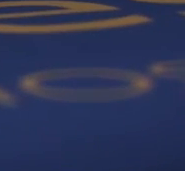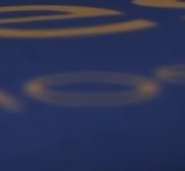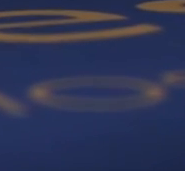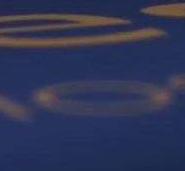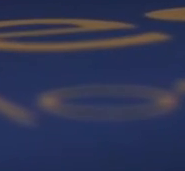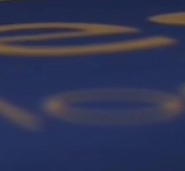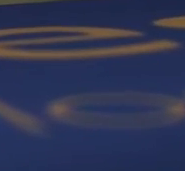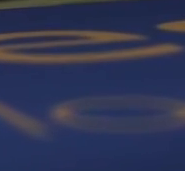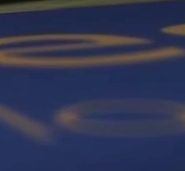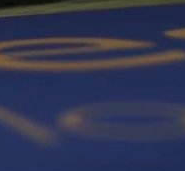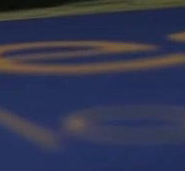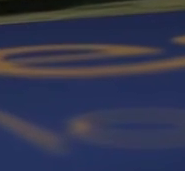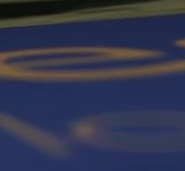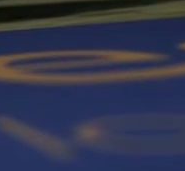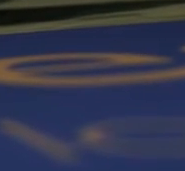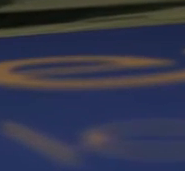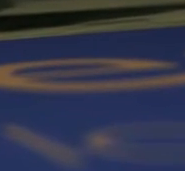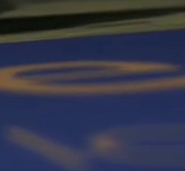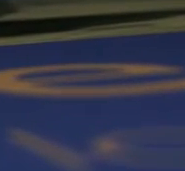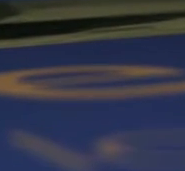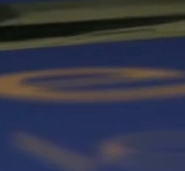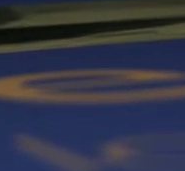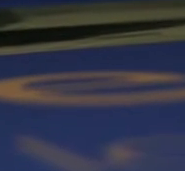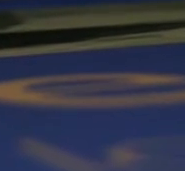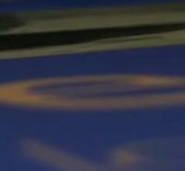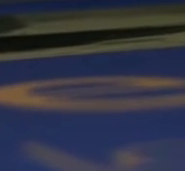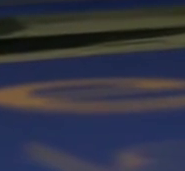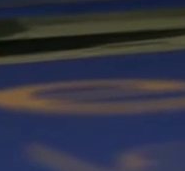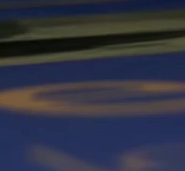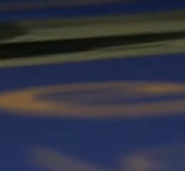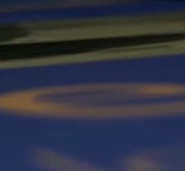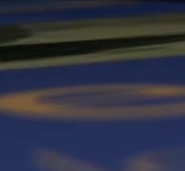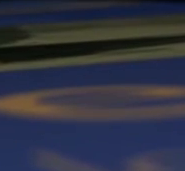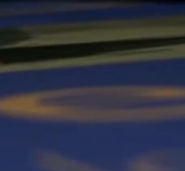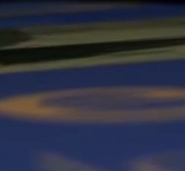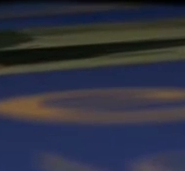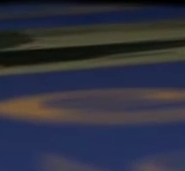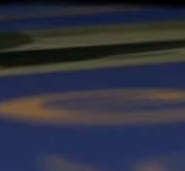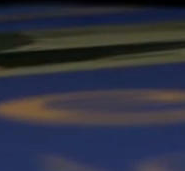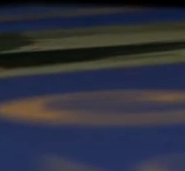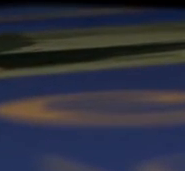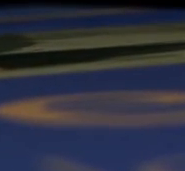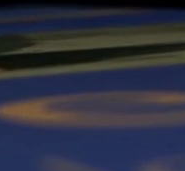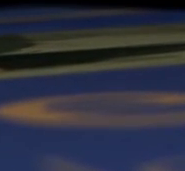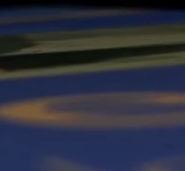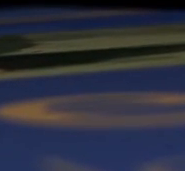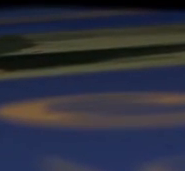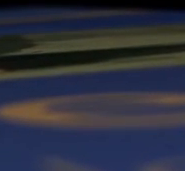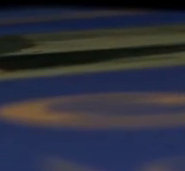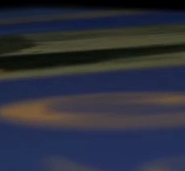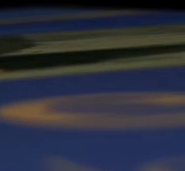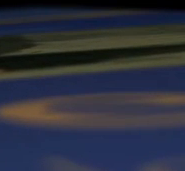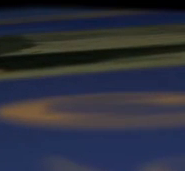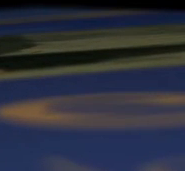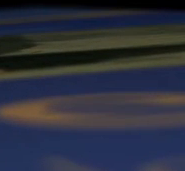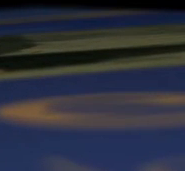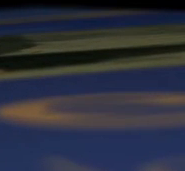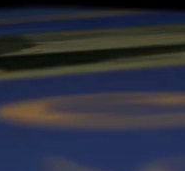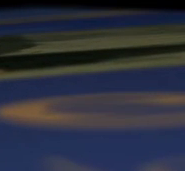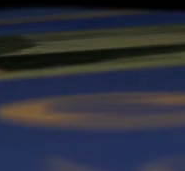Y una de las cosas que más me ha gustado de ese libro ha sido cómo ella plantea la posibilidad de que una